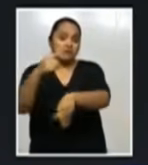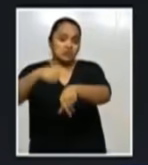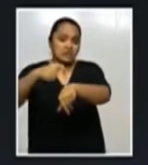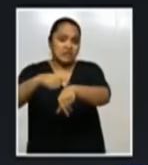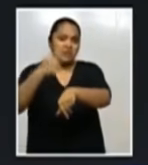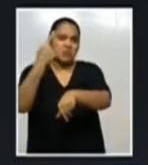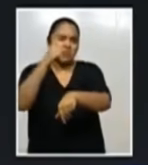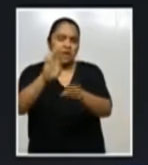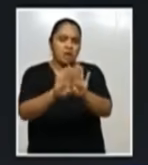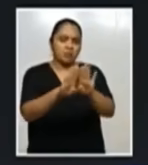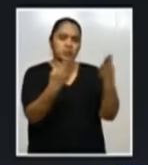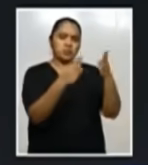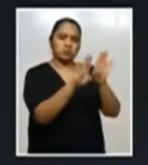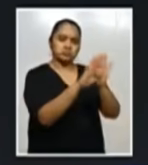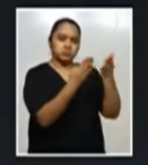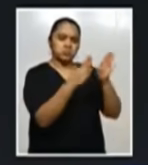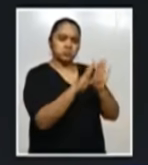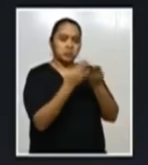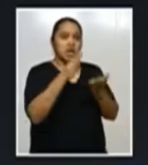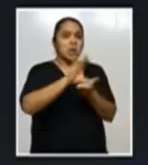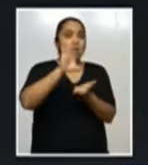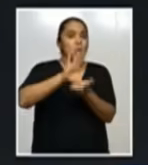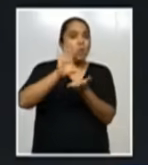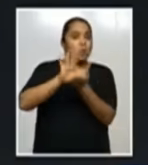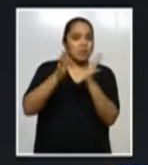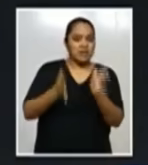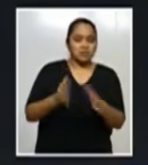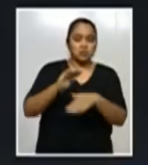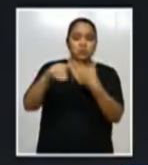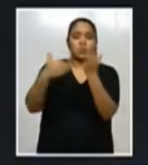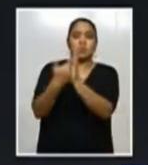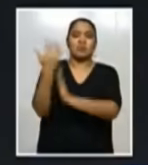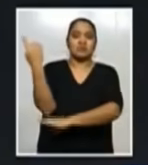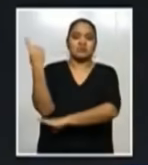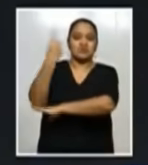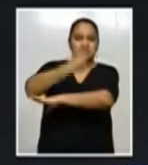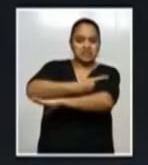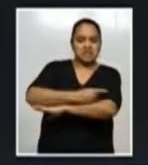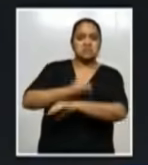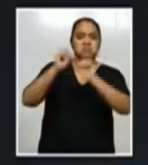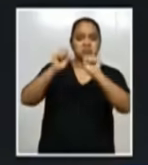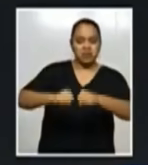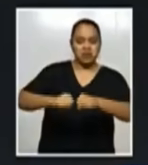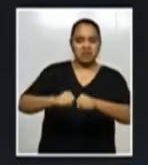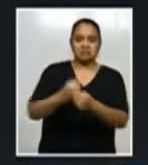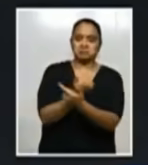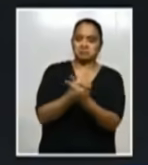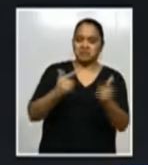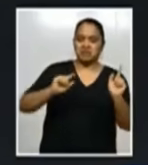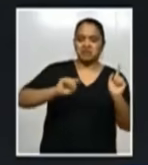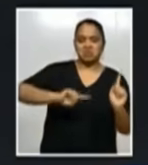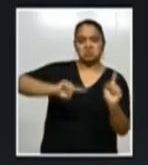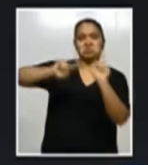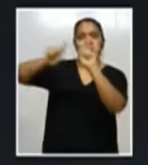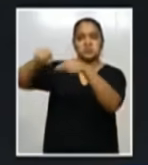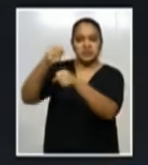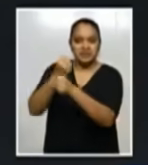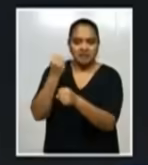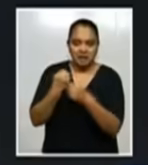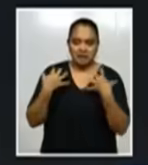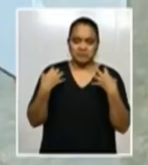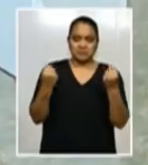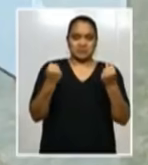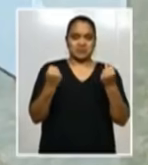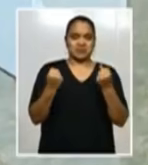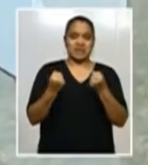que permita enfrentar en el día a día esta nueva realidad y que no afecte gravemente la salud del pueblo